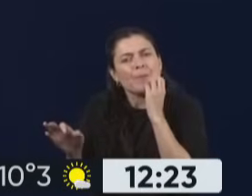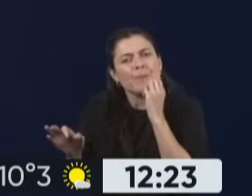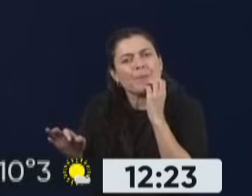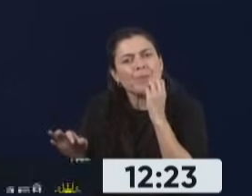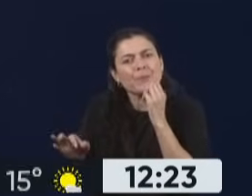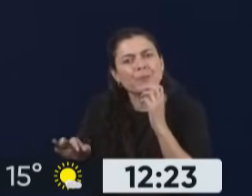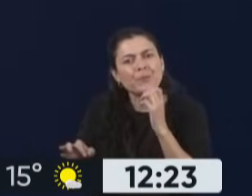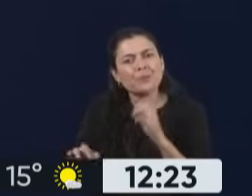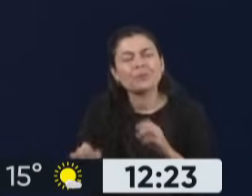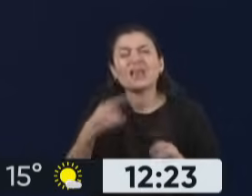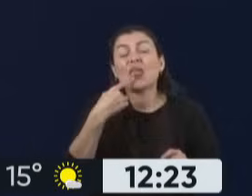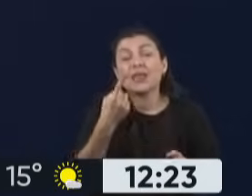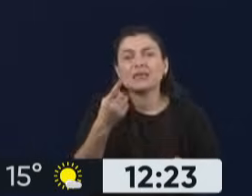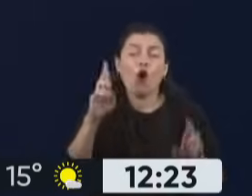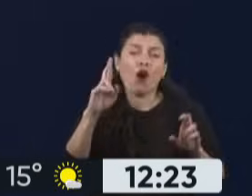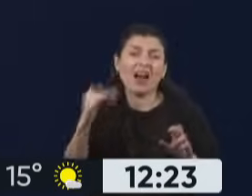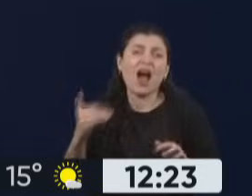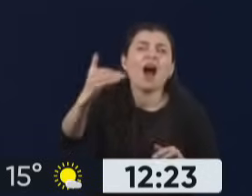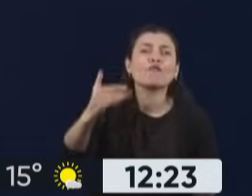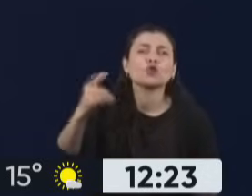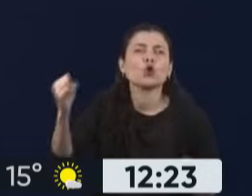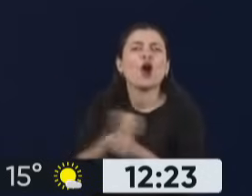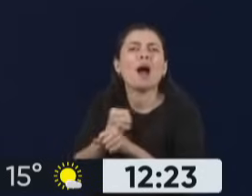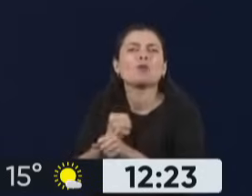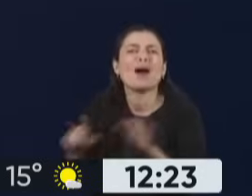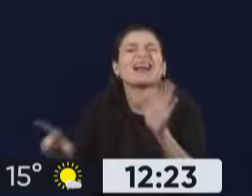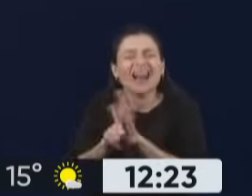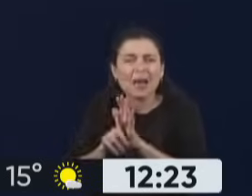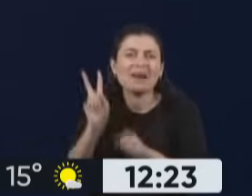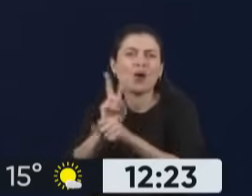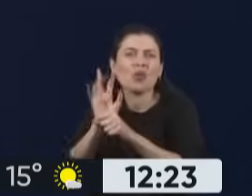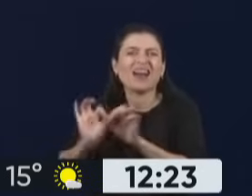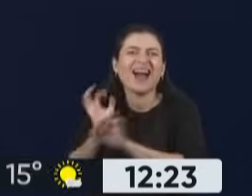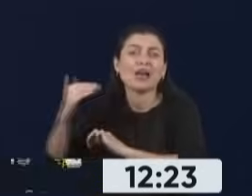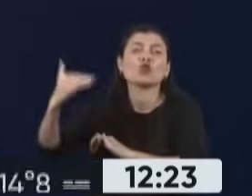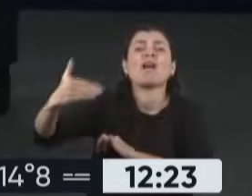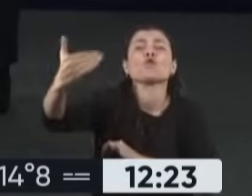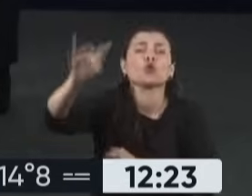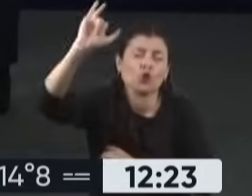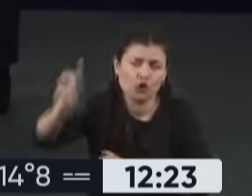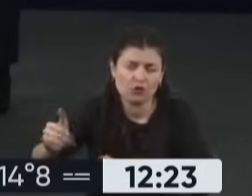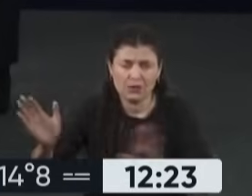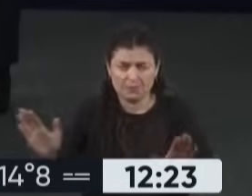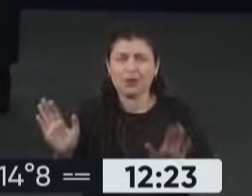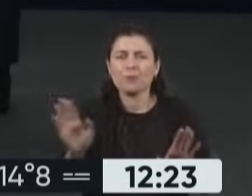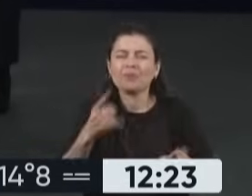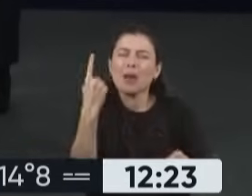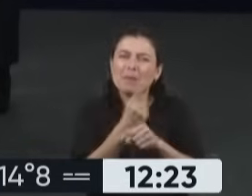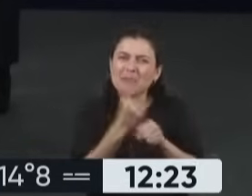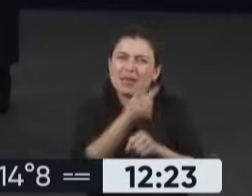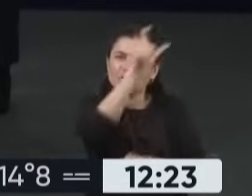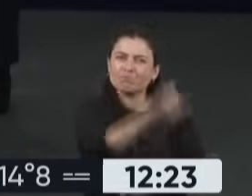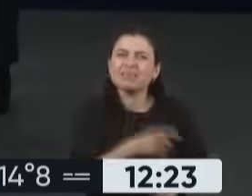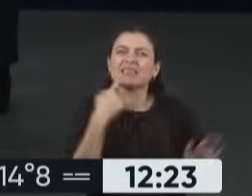situaciones futuras. Pero de vuelta, vos ya hoy tenés dos de las tres cosas que anunció el titular de ARCA